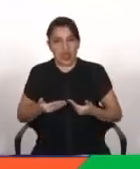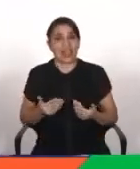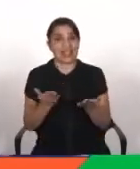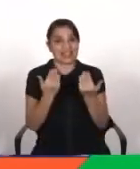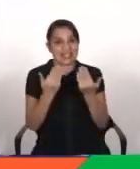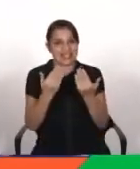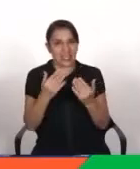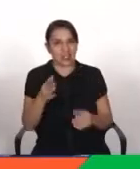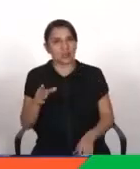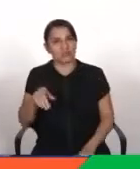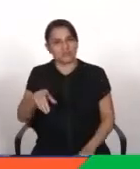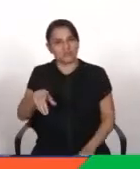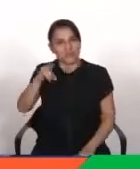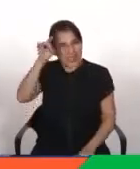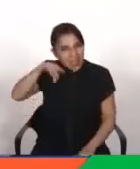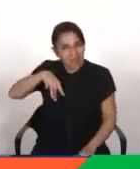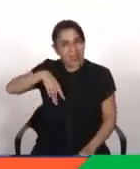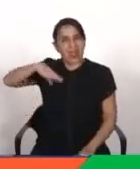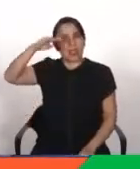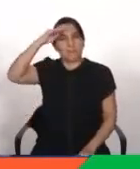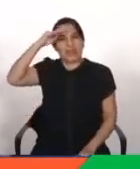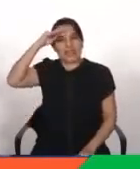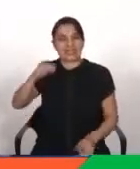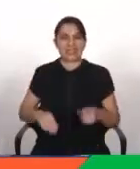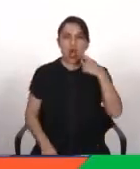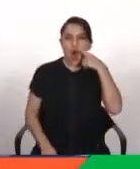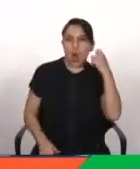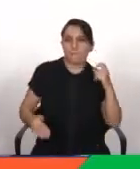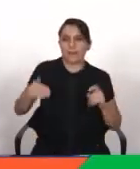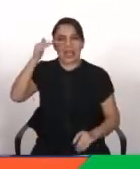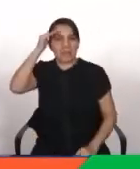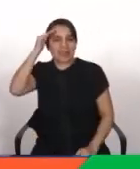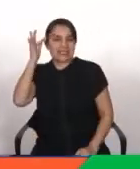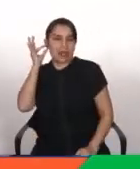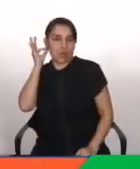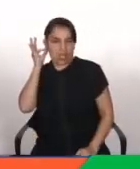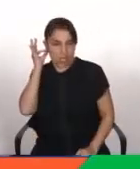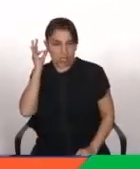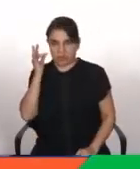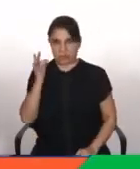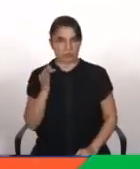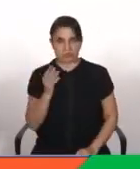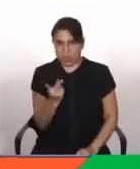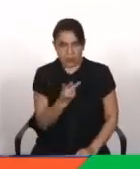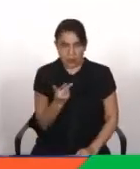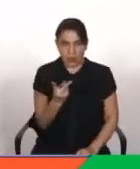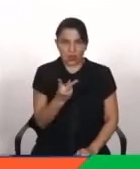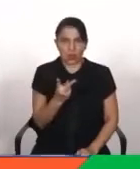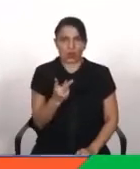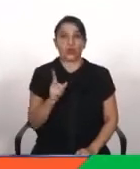y mujeres. No estoy diciendo que beneficiemos a las mujeres y le demos todas las posiciones, no. Estoy viendo en que